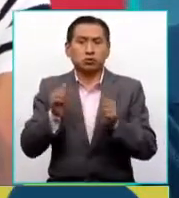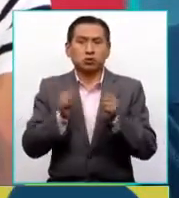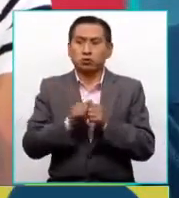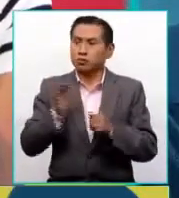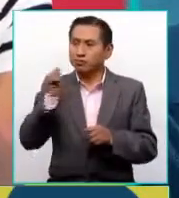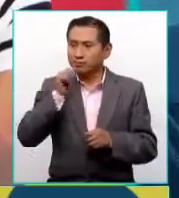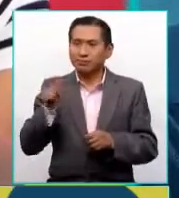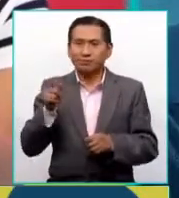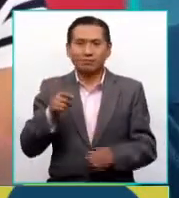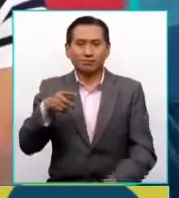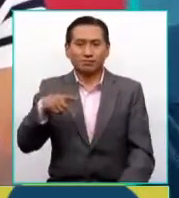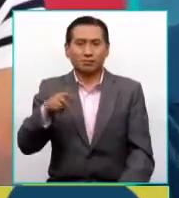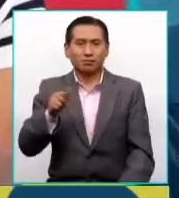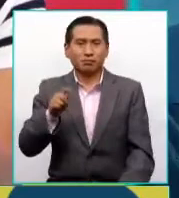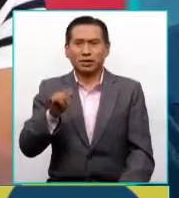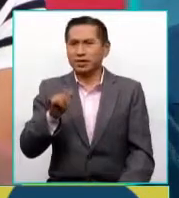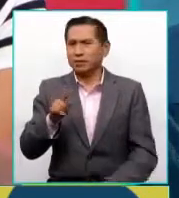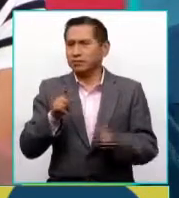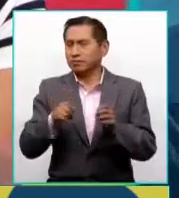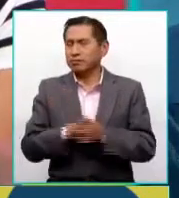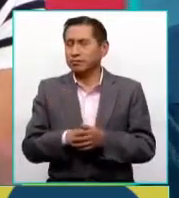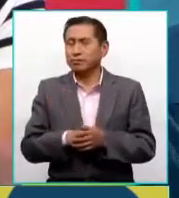García. Sí,